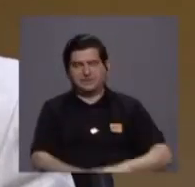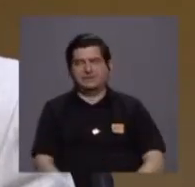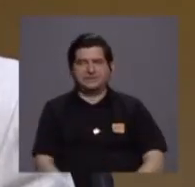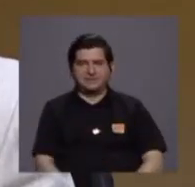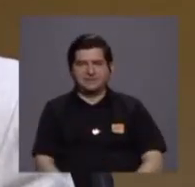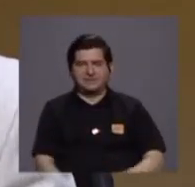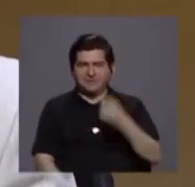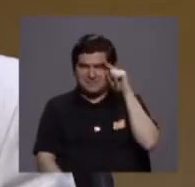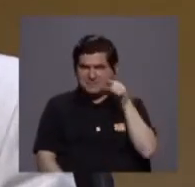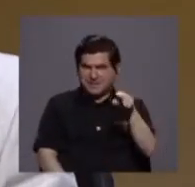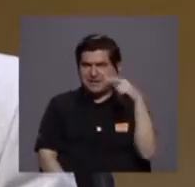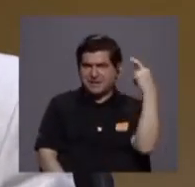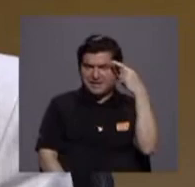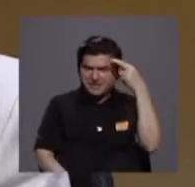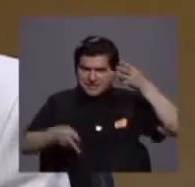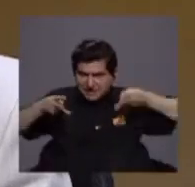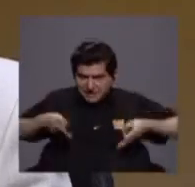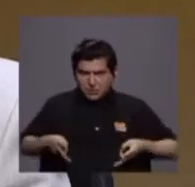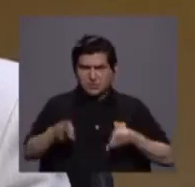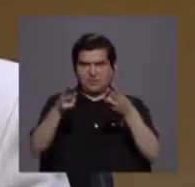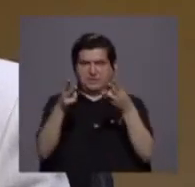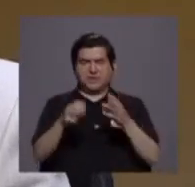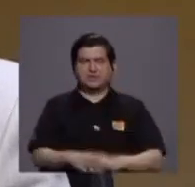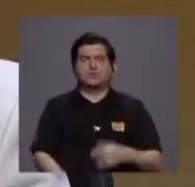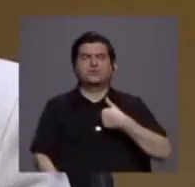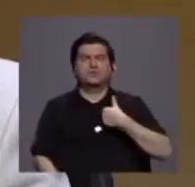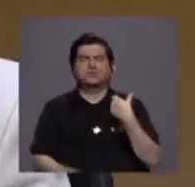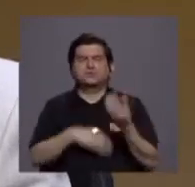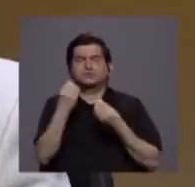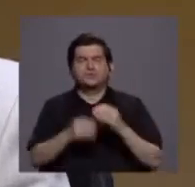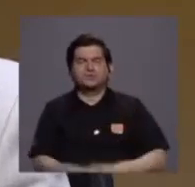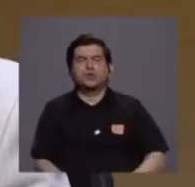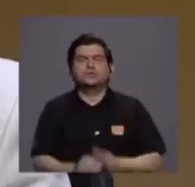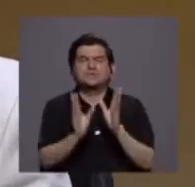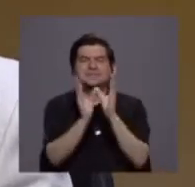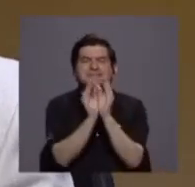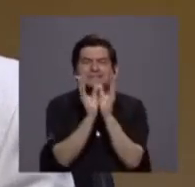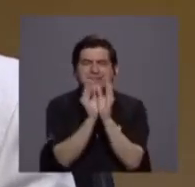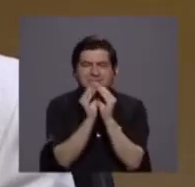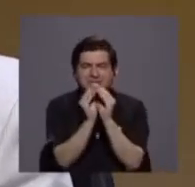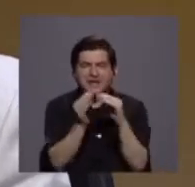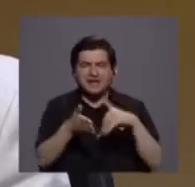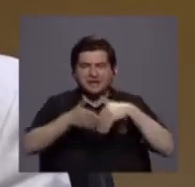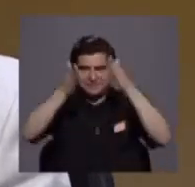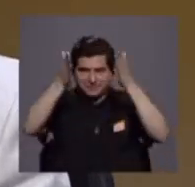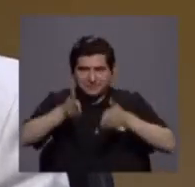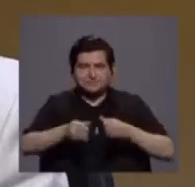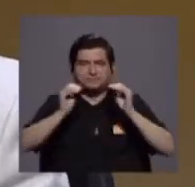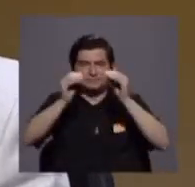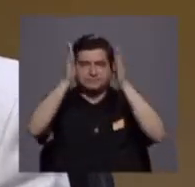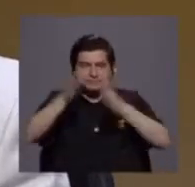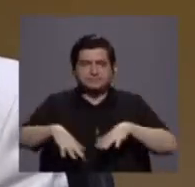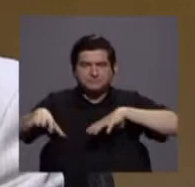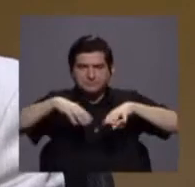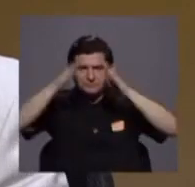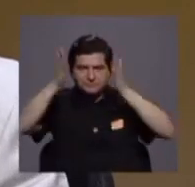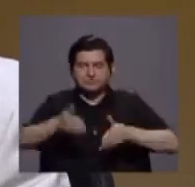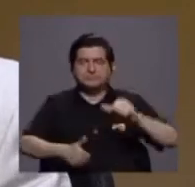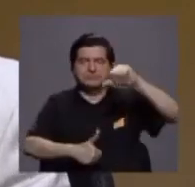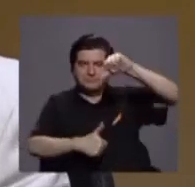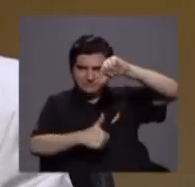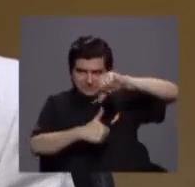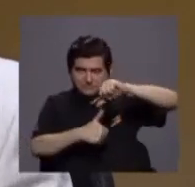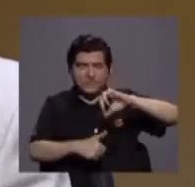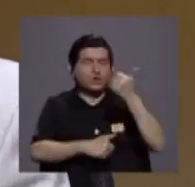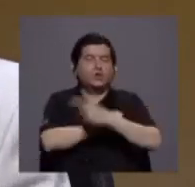para ello, metodológicamente, llevé a cabo seminarios con estudiantes, docentes y activistas de Centroamérica